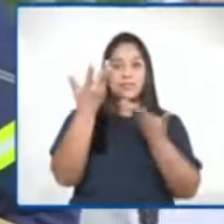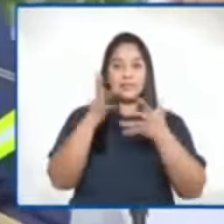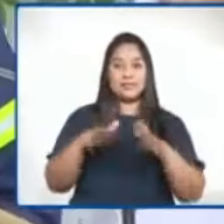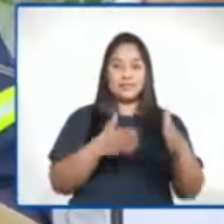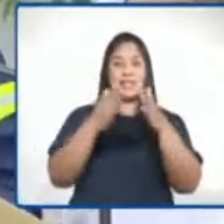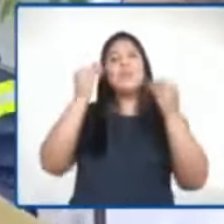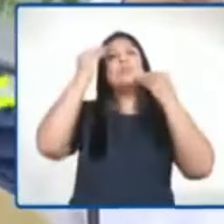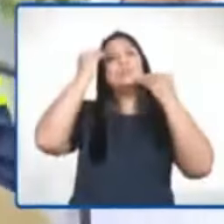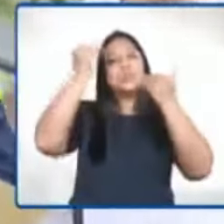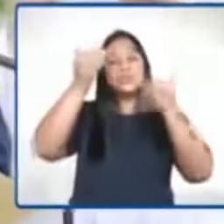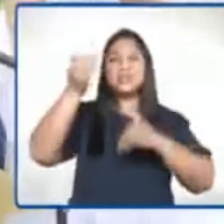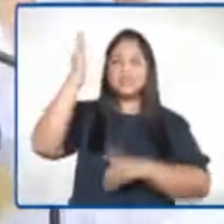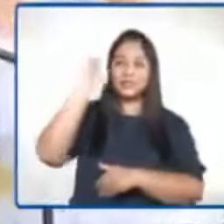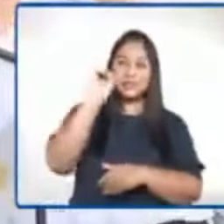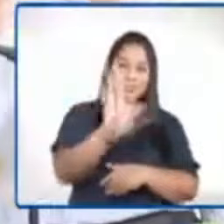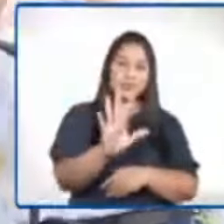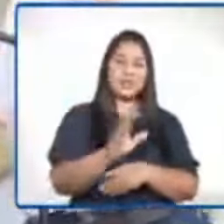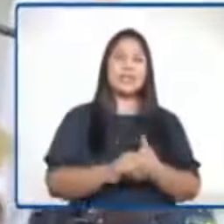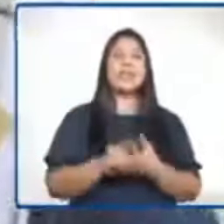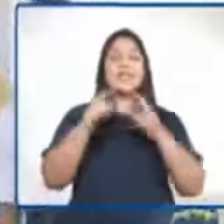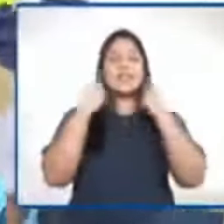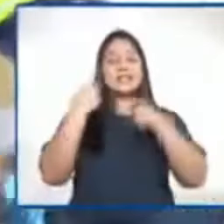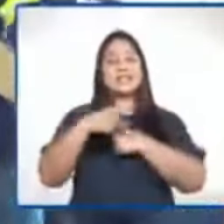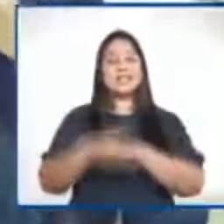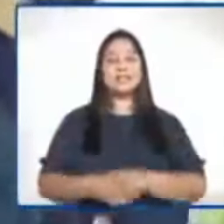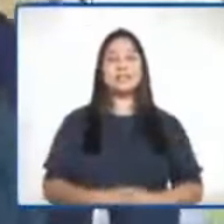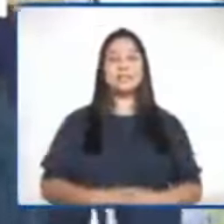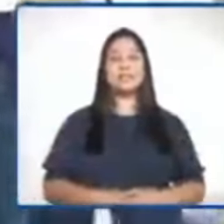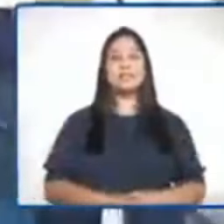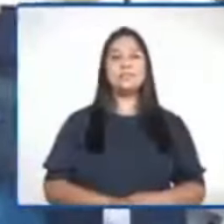muchas gracias, que Dios los bendiga y feliz tarde a todos.